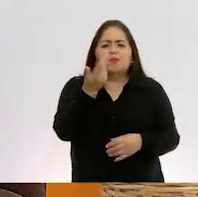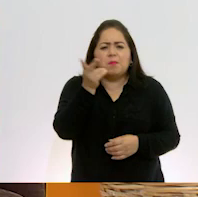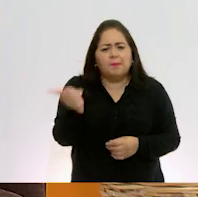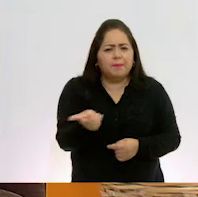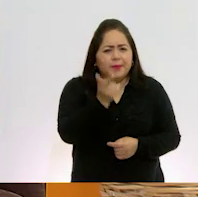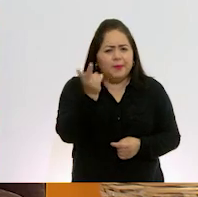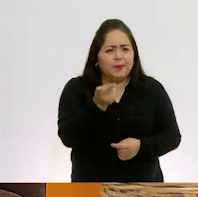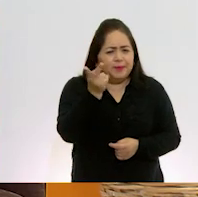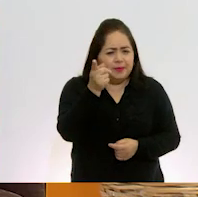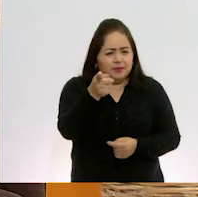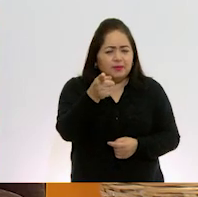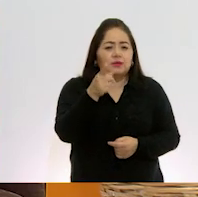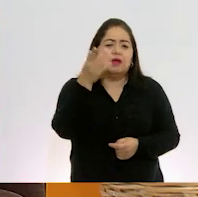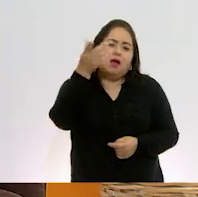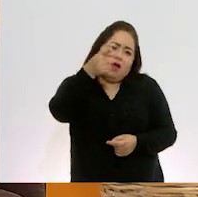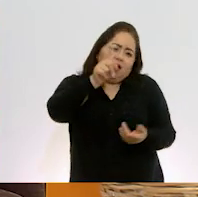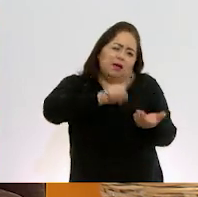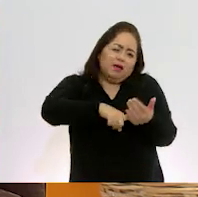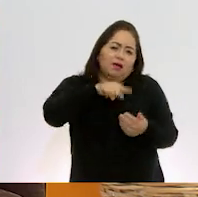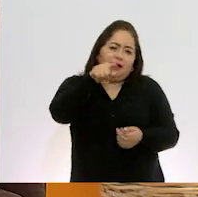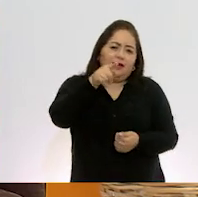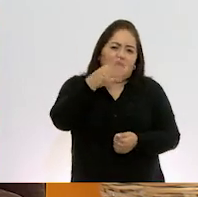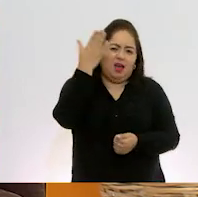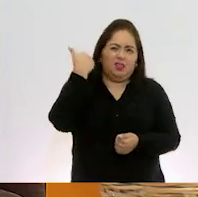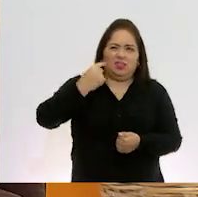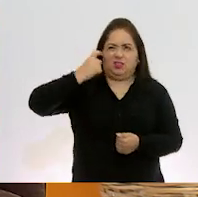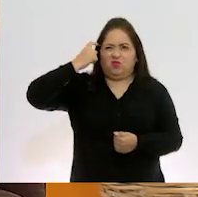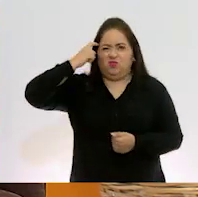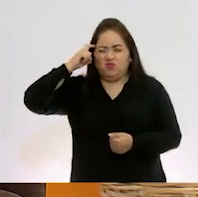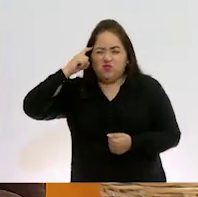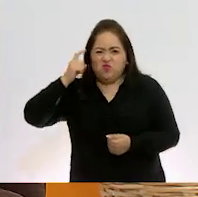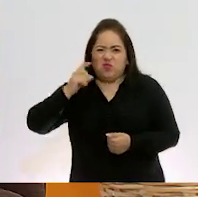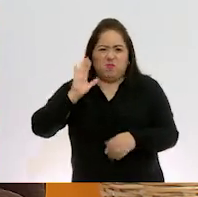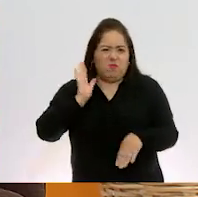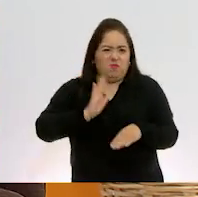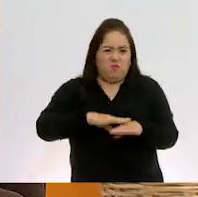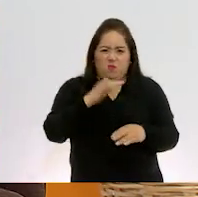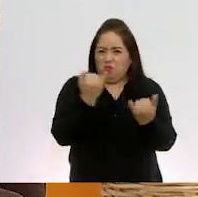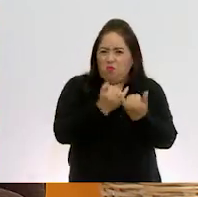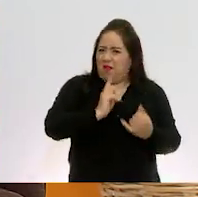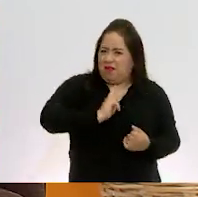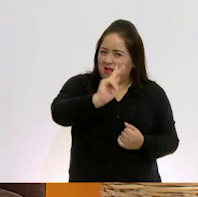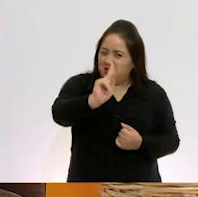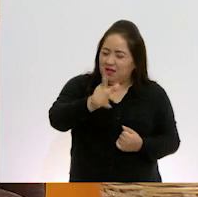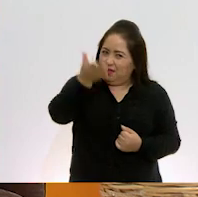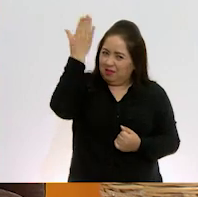preguntar algo. ¿Alguna vez has estado tan enojado o tan enojada como yo?